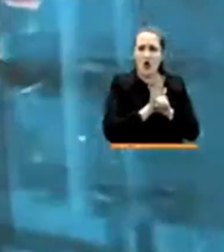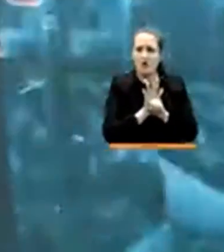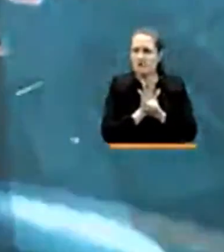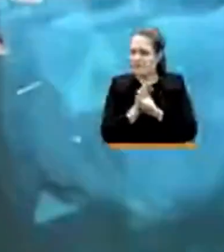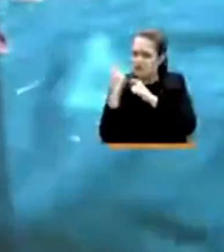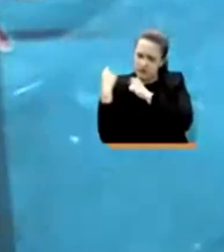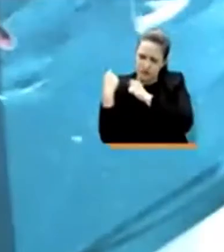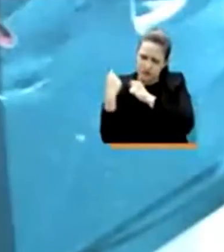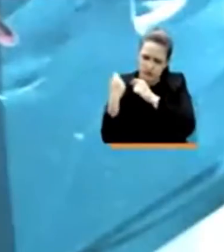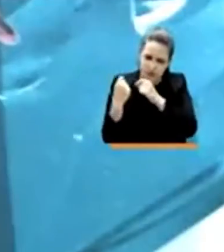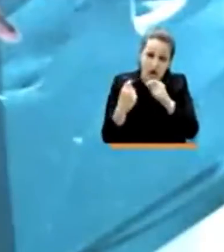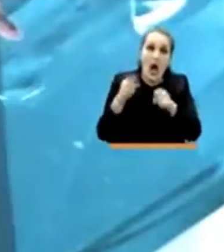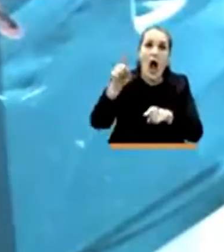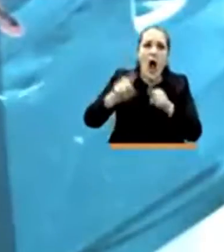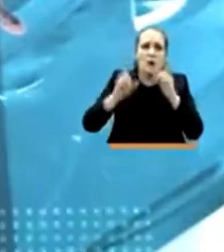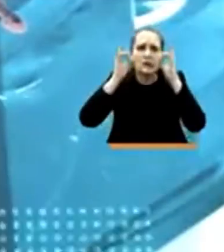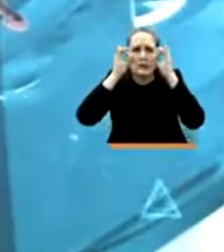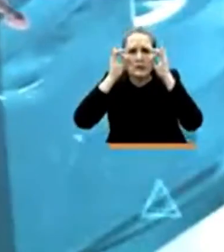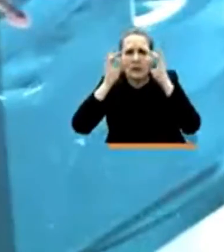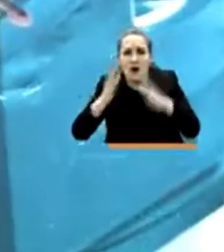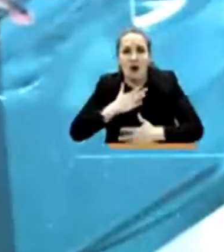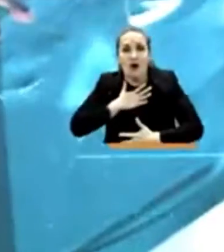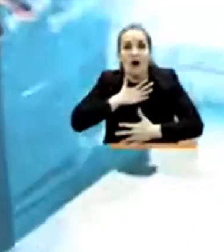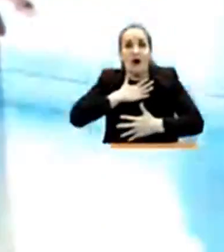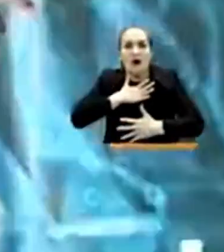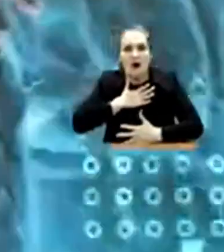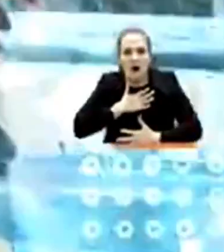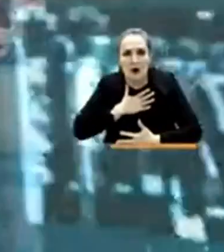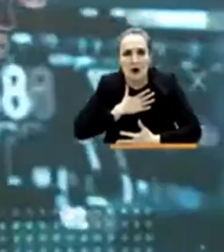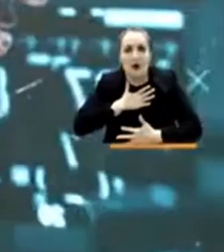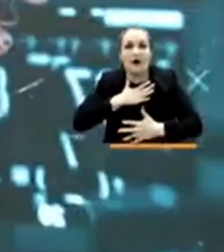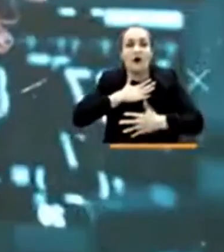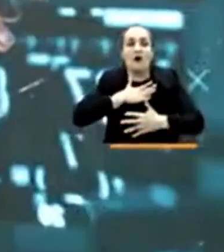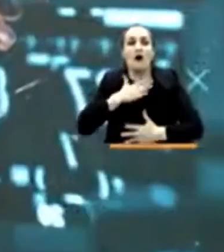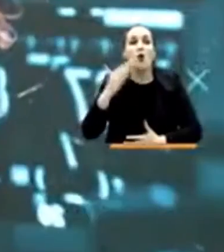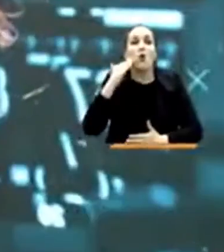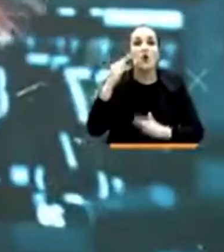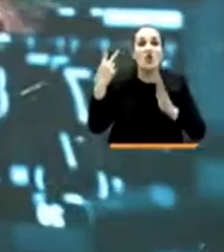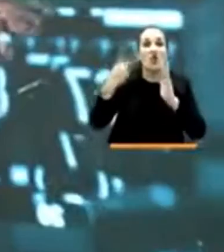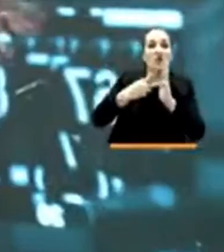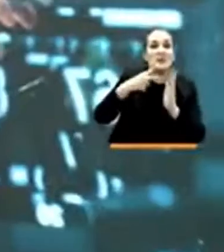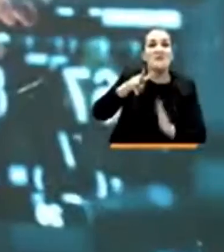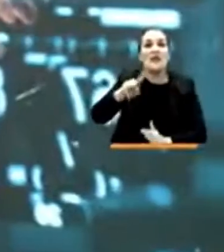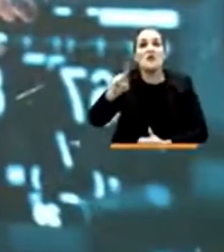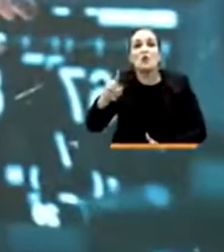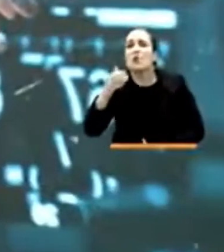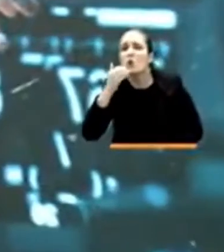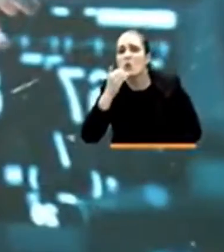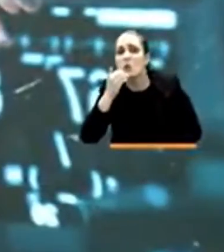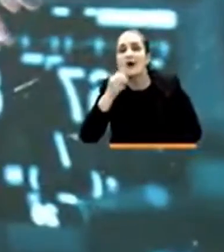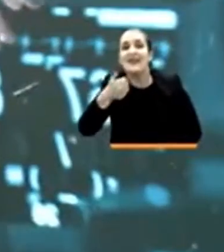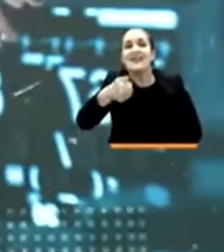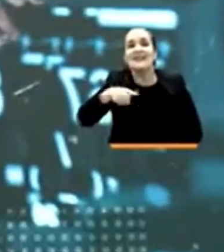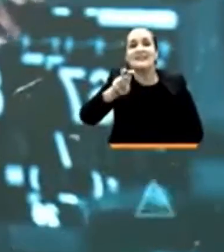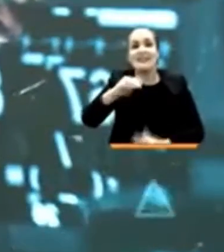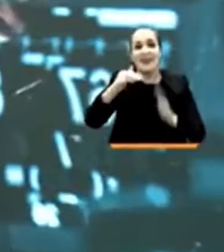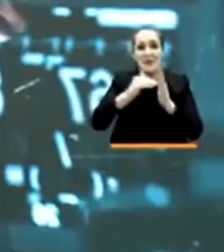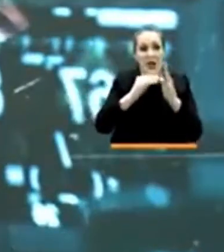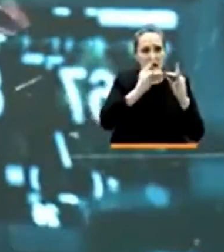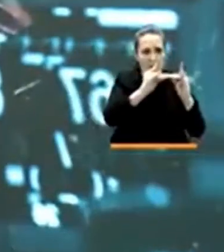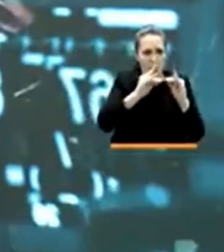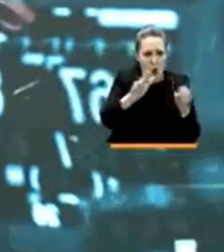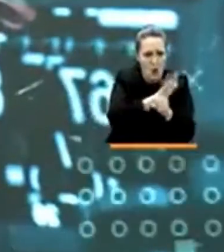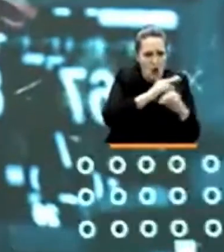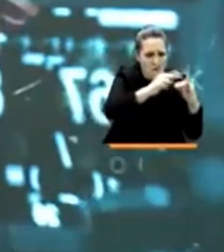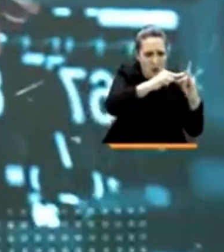Algunos vivieron complicaciones de salud, por ejemplo, en 2021, más de 17.000 camas UCI se vieron